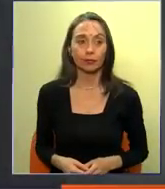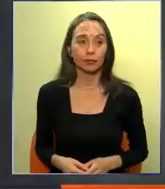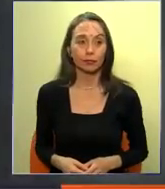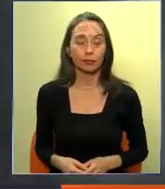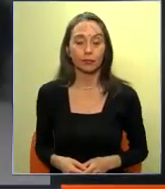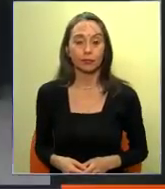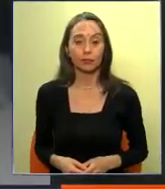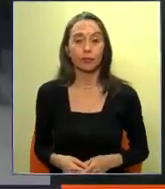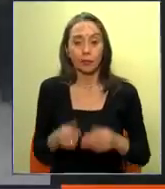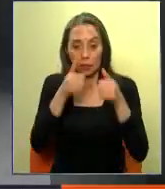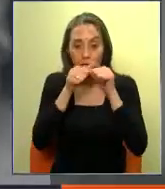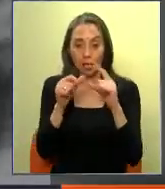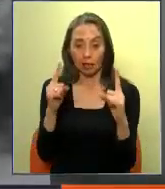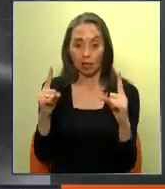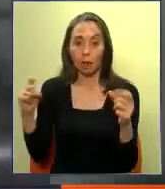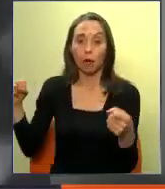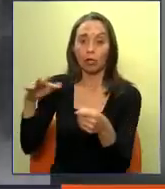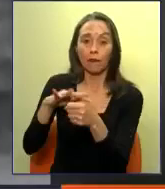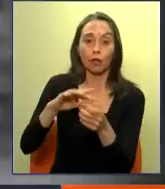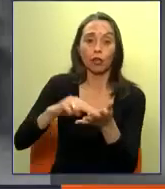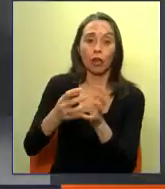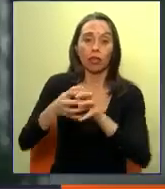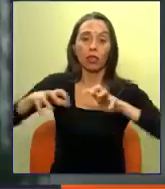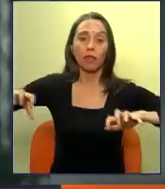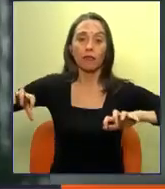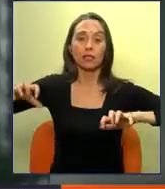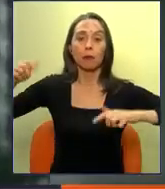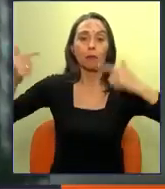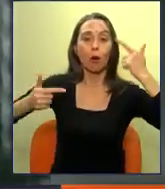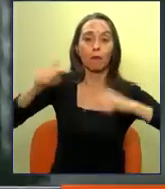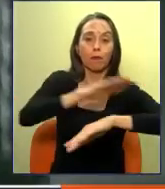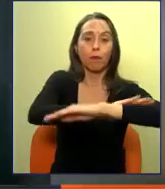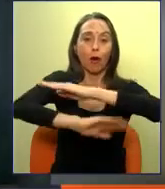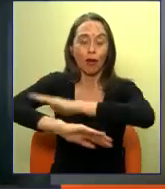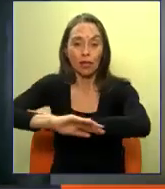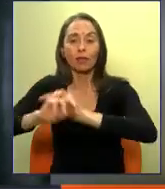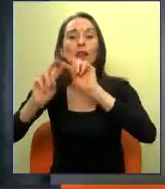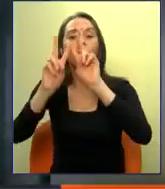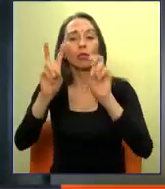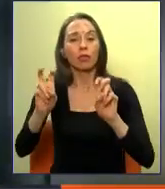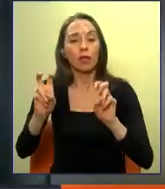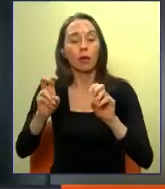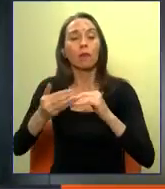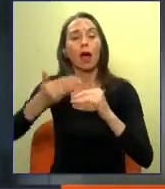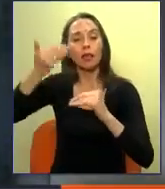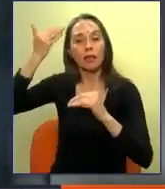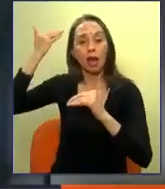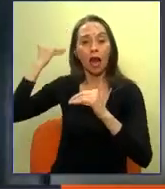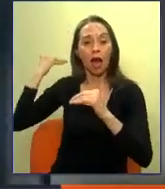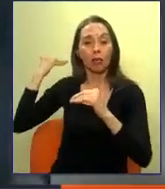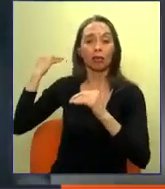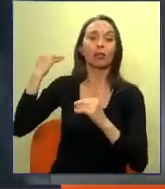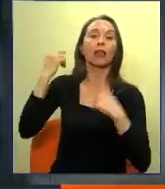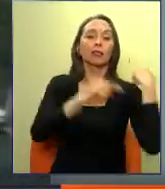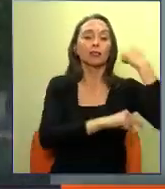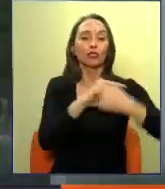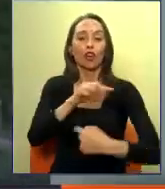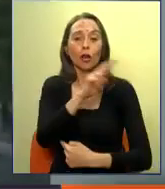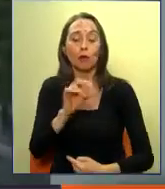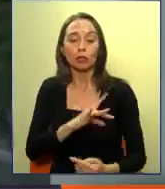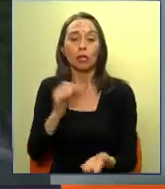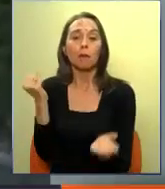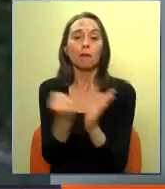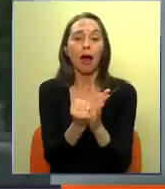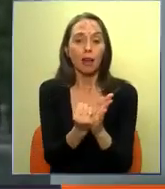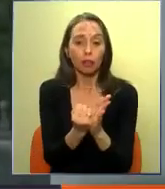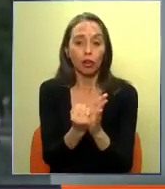Fue un periodo influido por la polarización política, pero también por factores que habían marcado otras crisis en la historia de la República. La